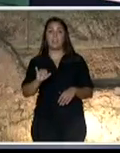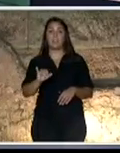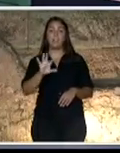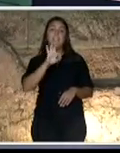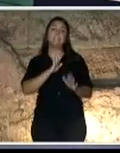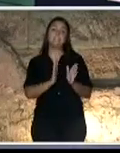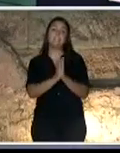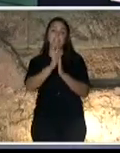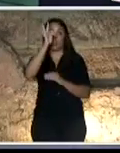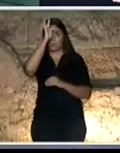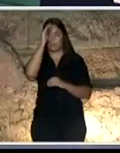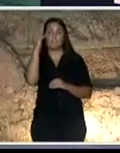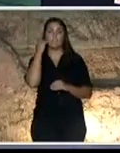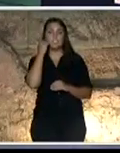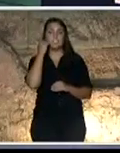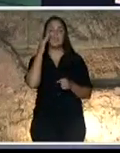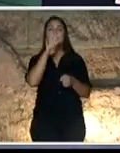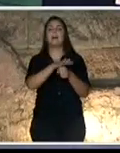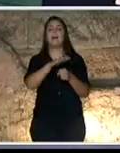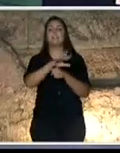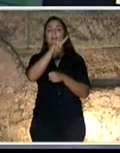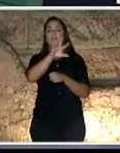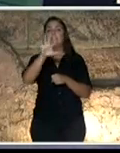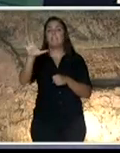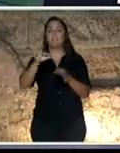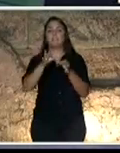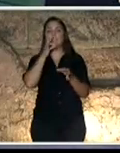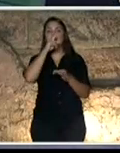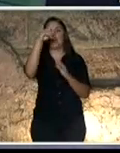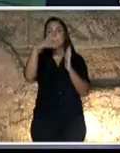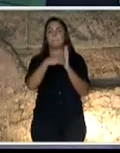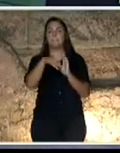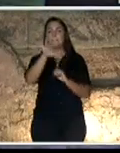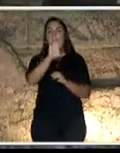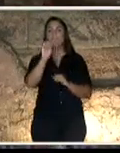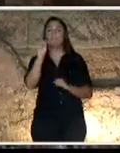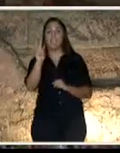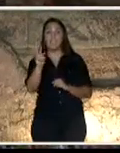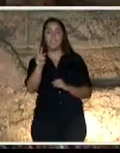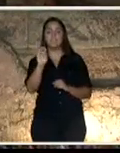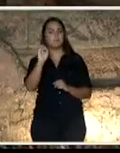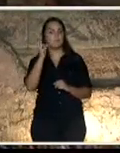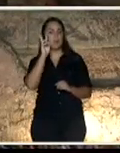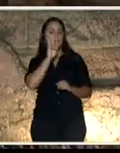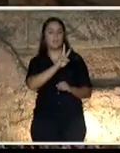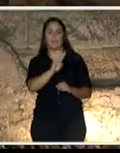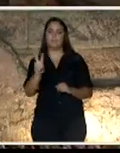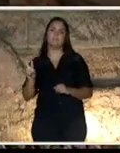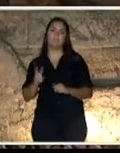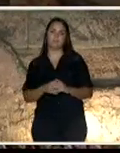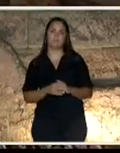el martes 25 de septiembre de 1513, fue el primero en avistar el Océano